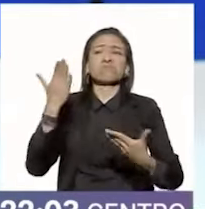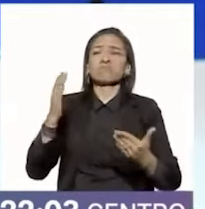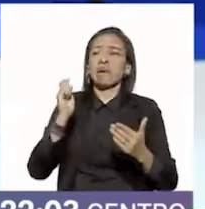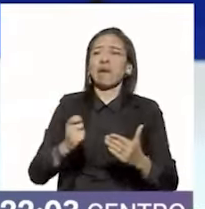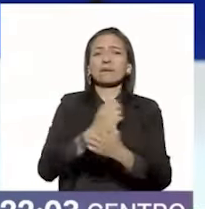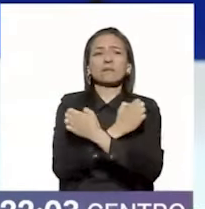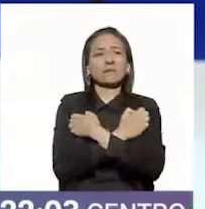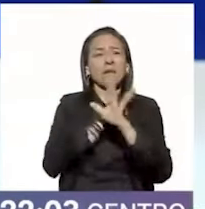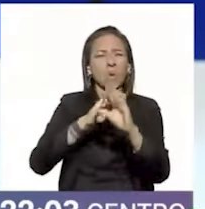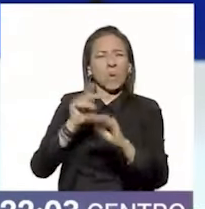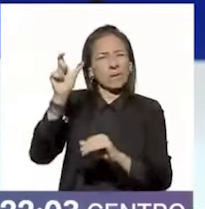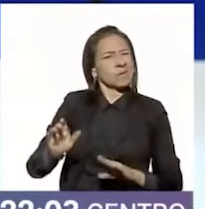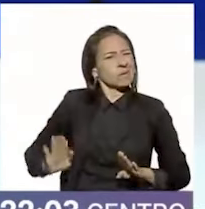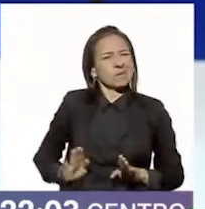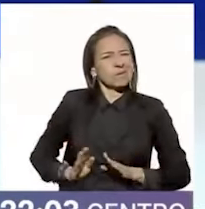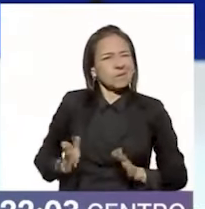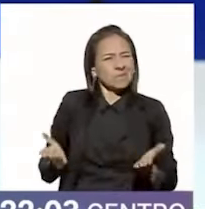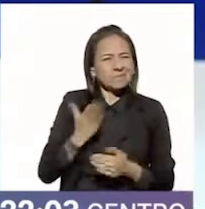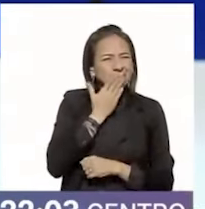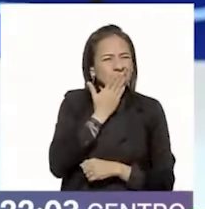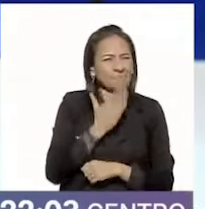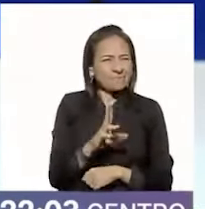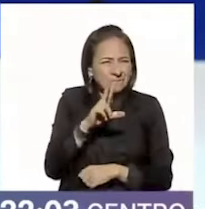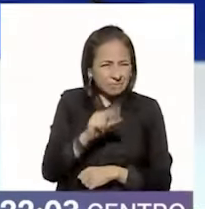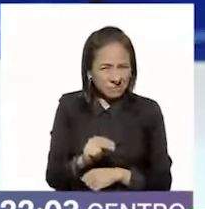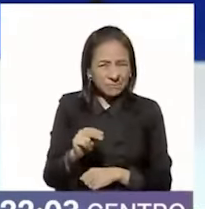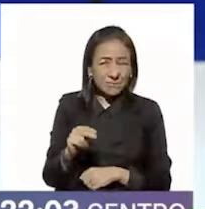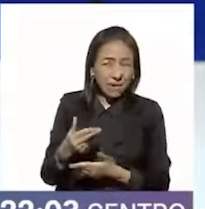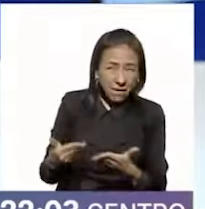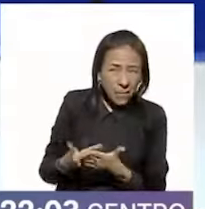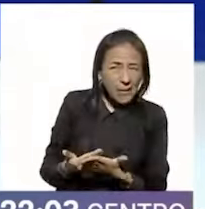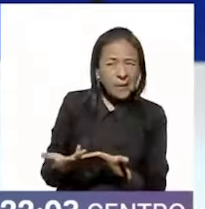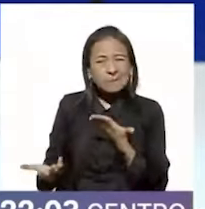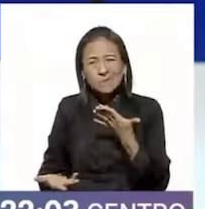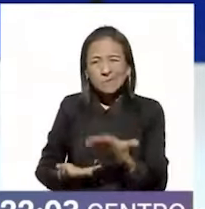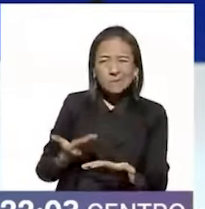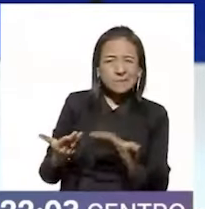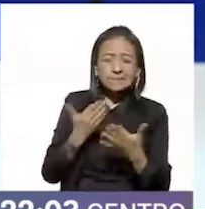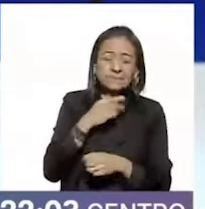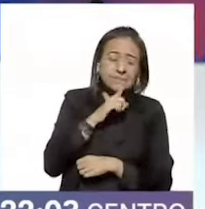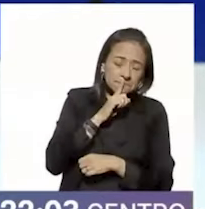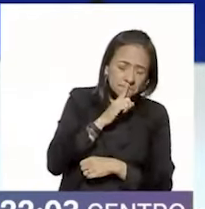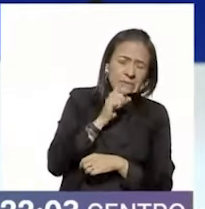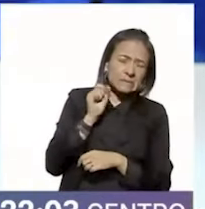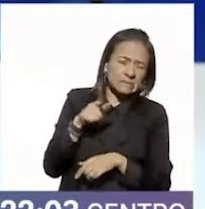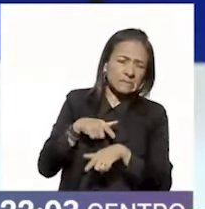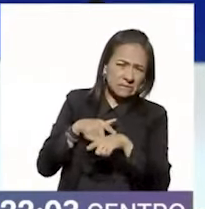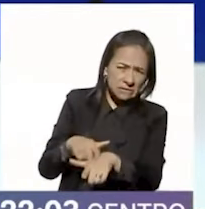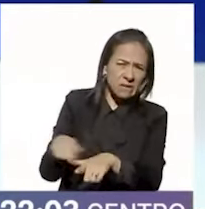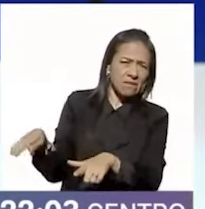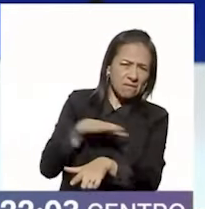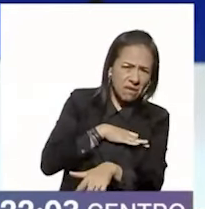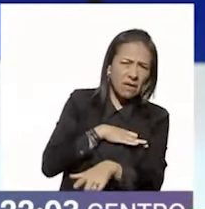no se han portado bien, ¿no? No. Entonces sí que es verdad que han perdido mucha fuerza. Se mantiene de alguna manera el ritual, la gente va a los ritos, pero